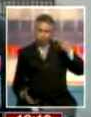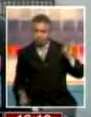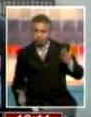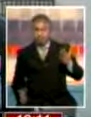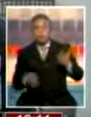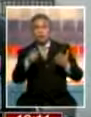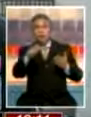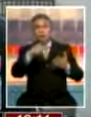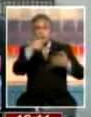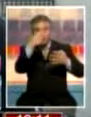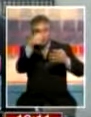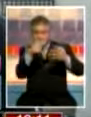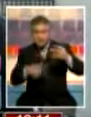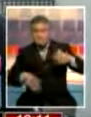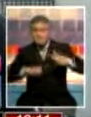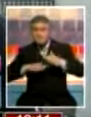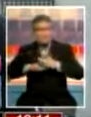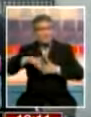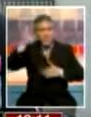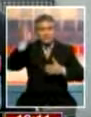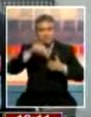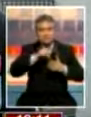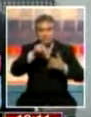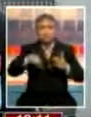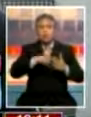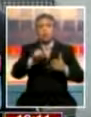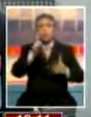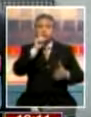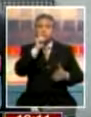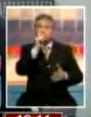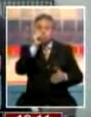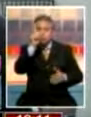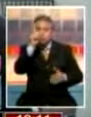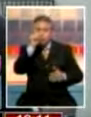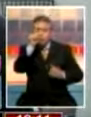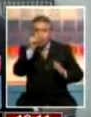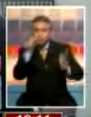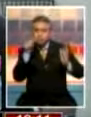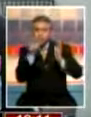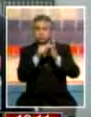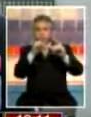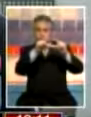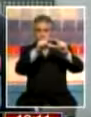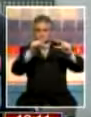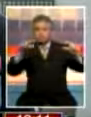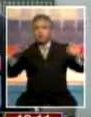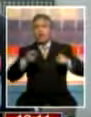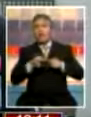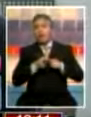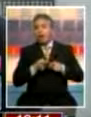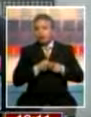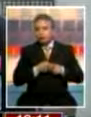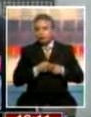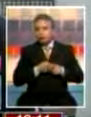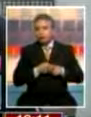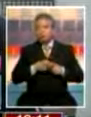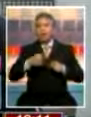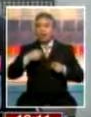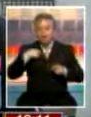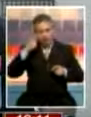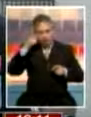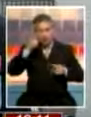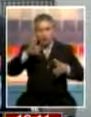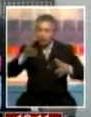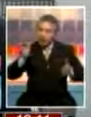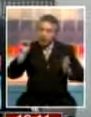inmensa mayoría los reclamos, por diversos que sean, tienen una fuente en una cláusula abusiva. Entonces, la verdad que hemos tomado los reclamos